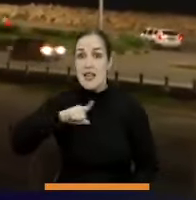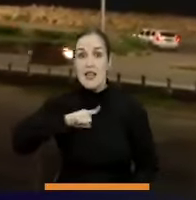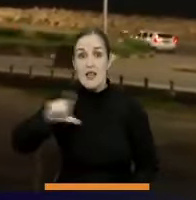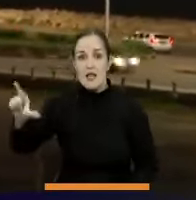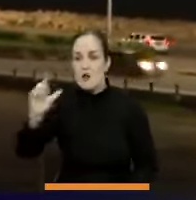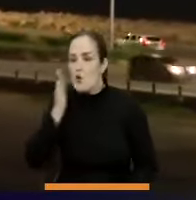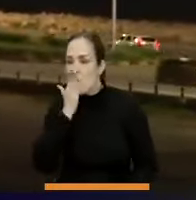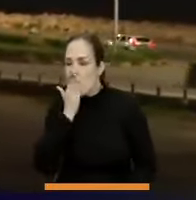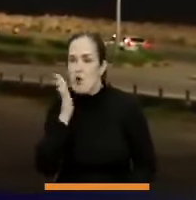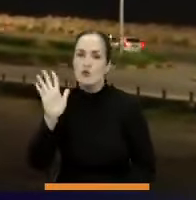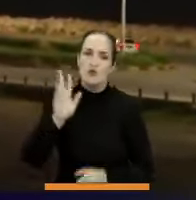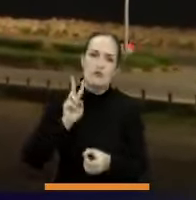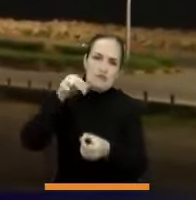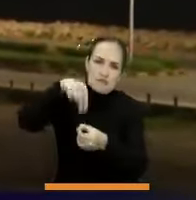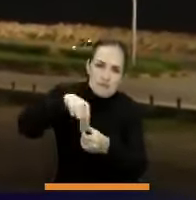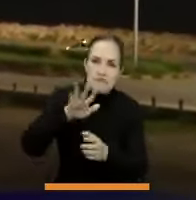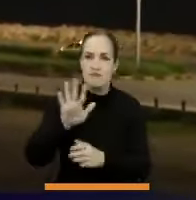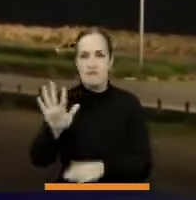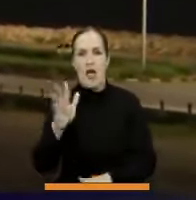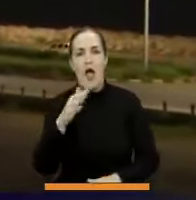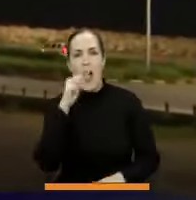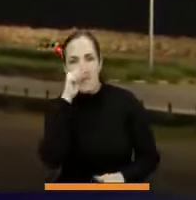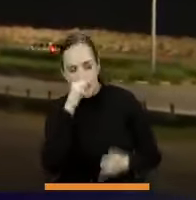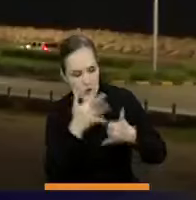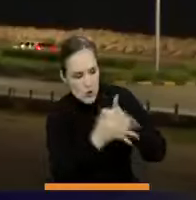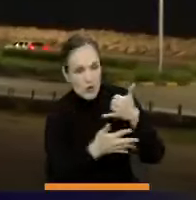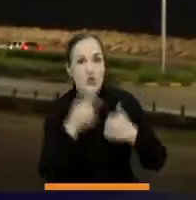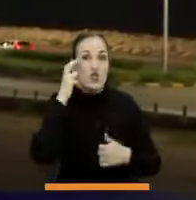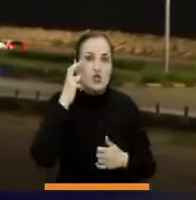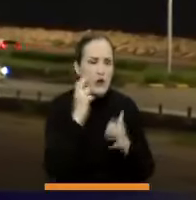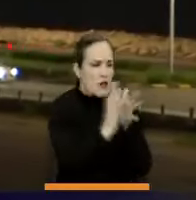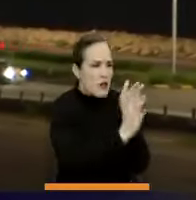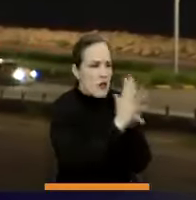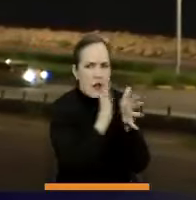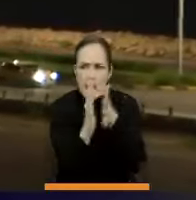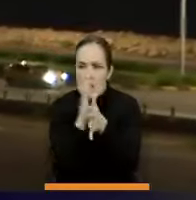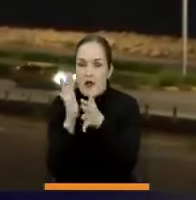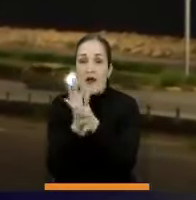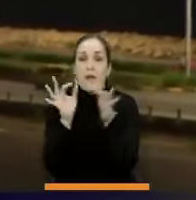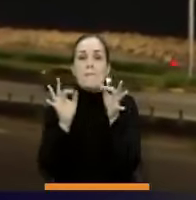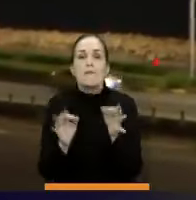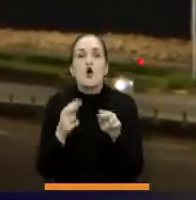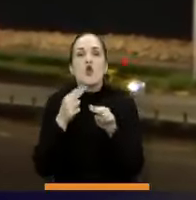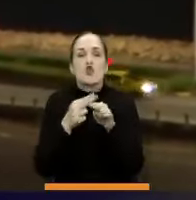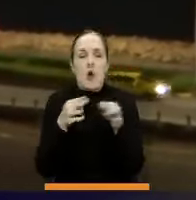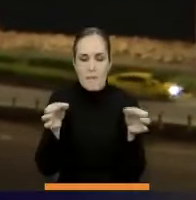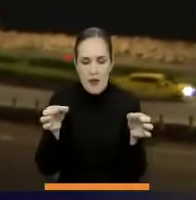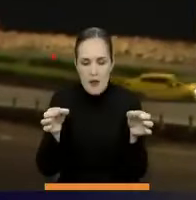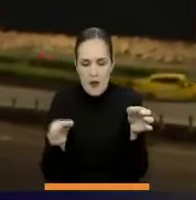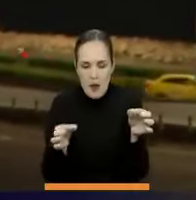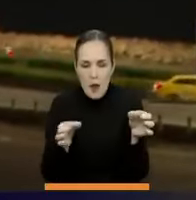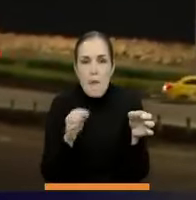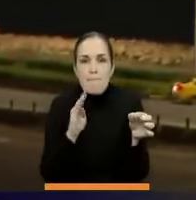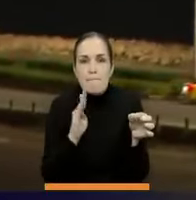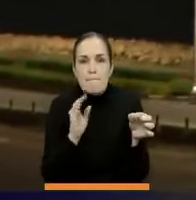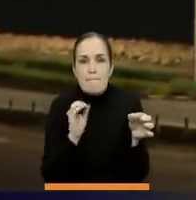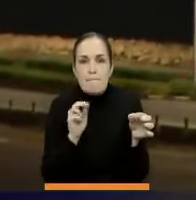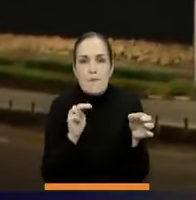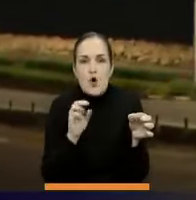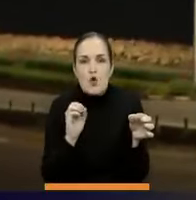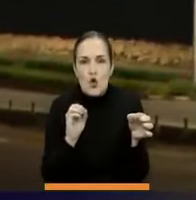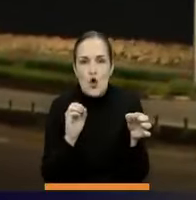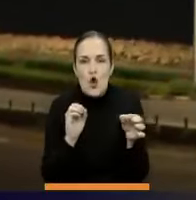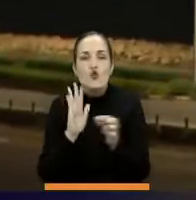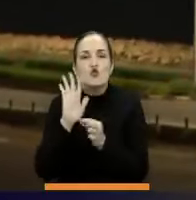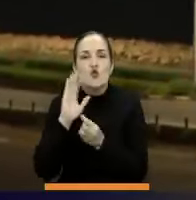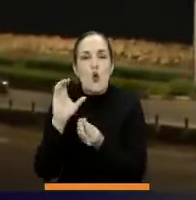de la Amazonía, también de Chocó, que nos contaron cómo se materializan los bonos de carbono, cómo transan ellos estos bonos